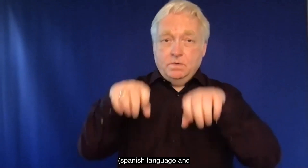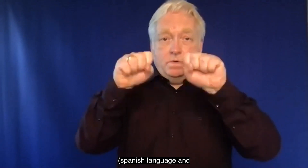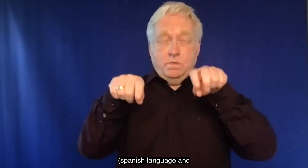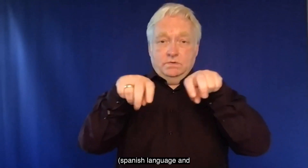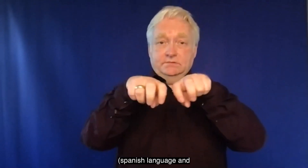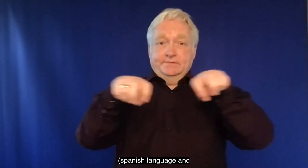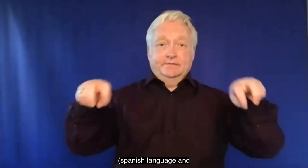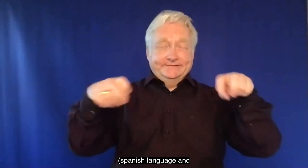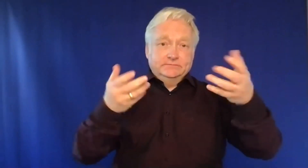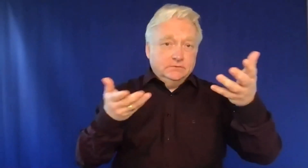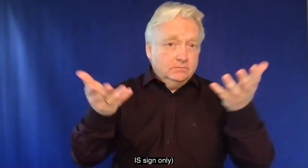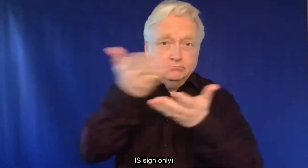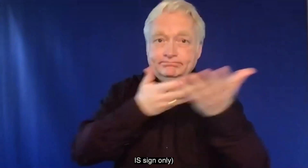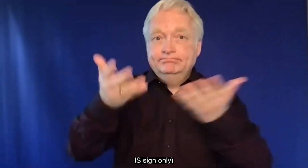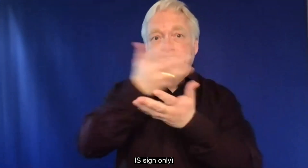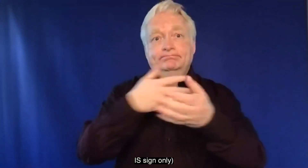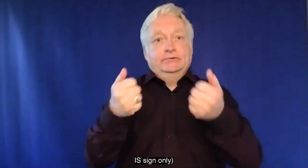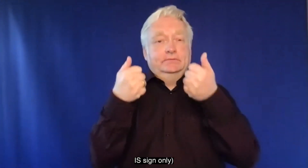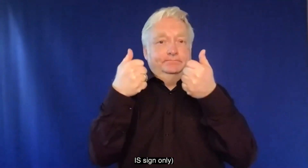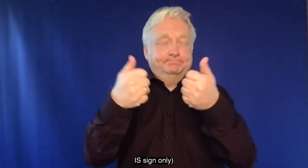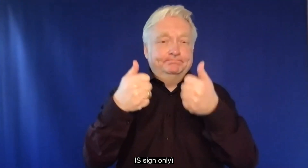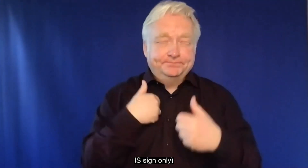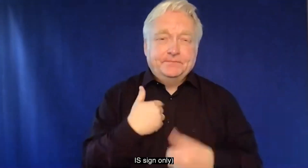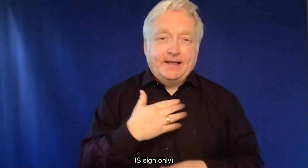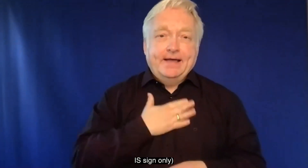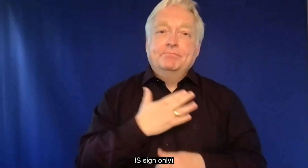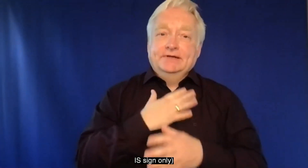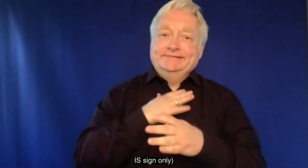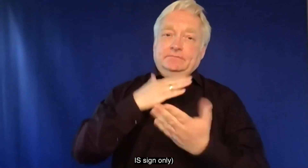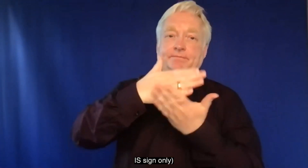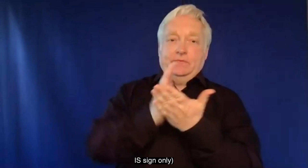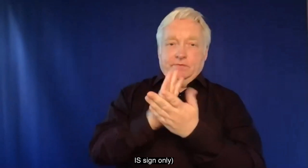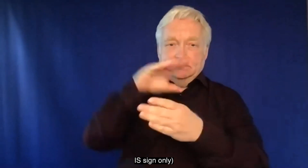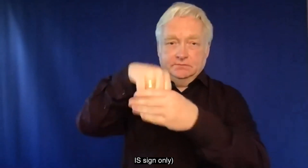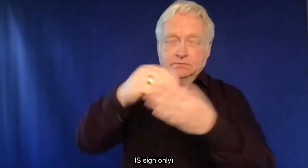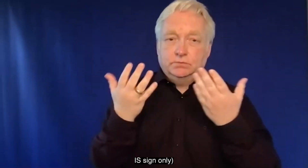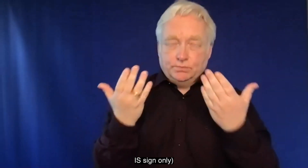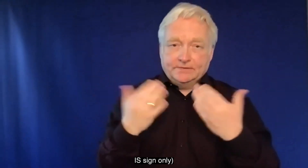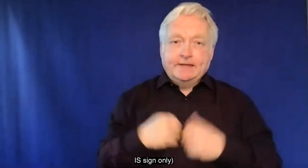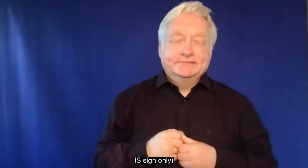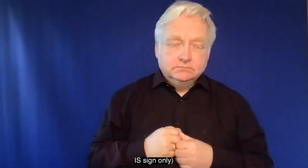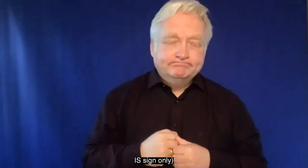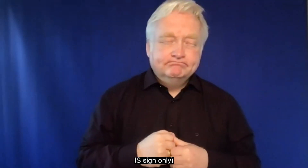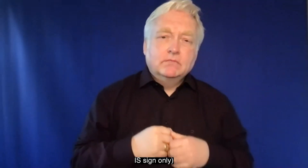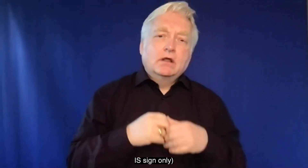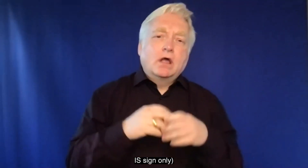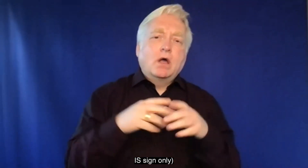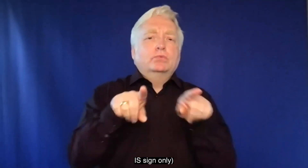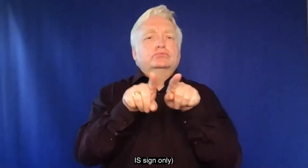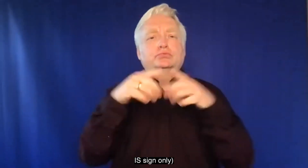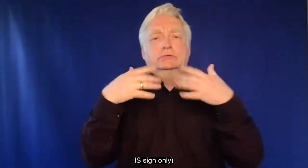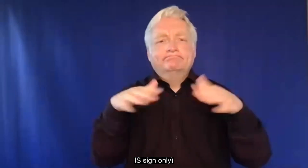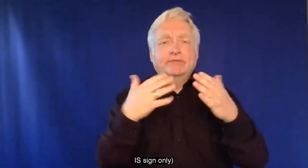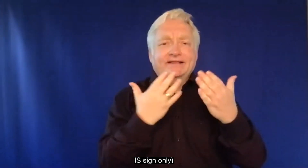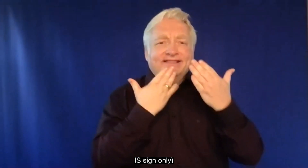Estupendo. Muchísimas gracias una vez más a Maya por organizar este panel y por permitirme